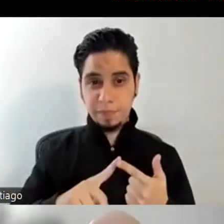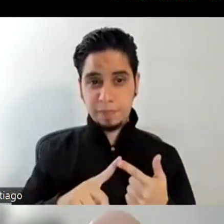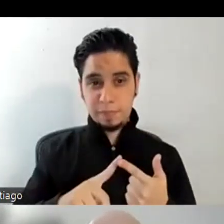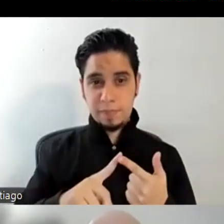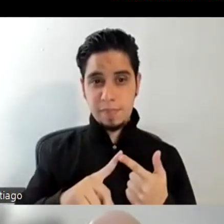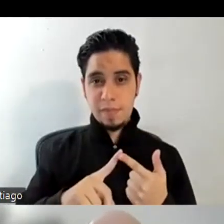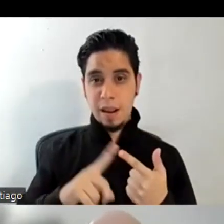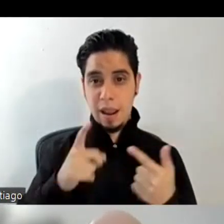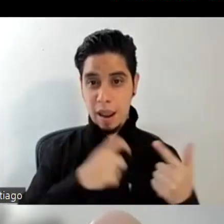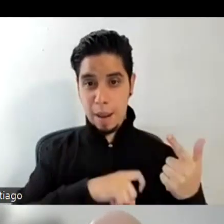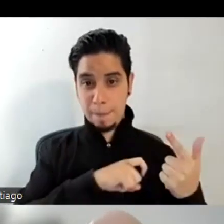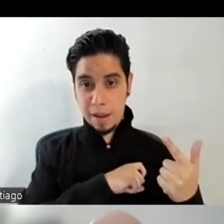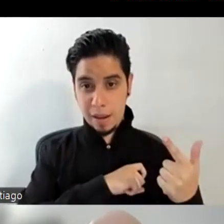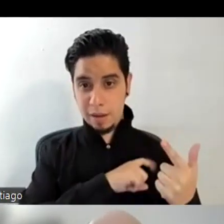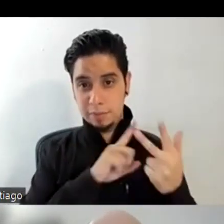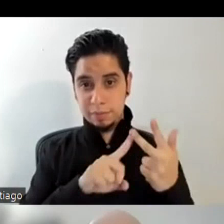¿España?